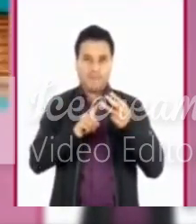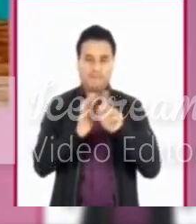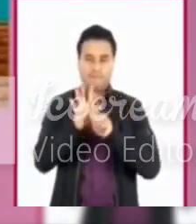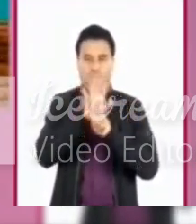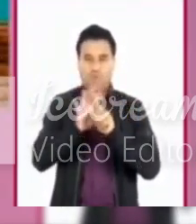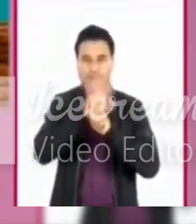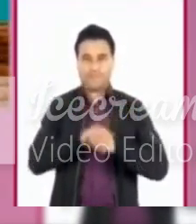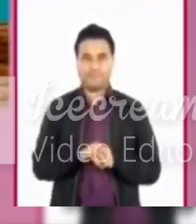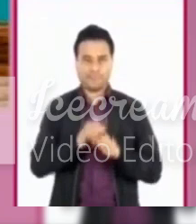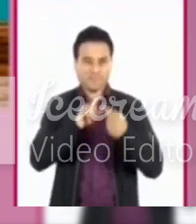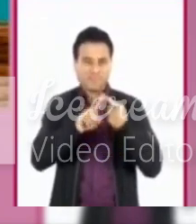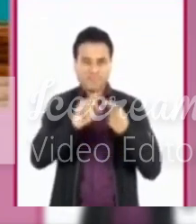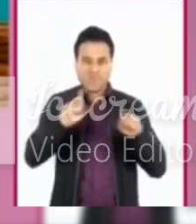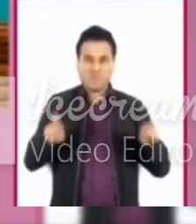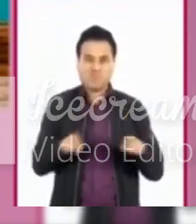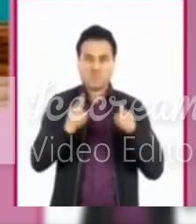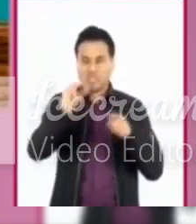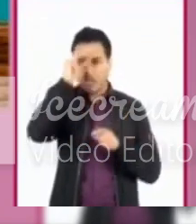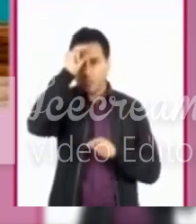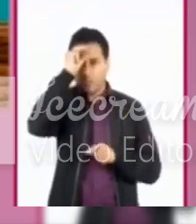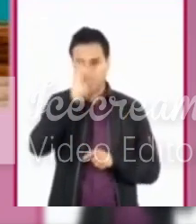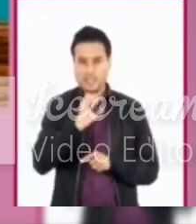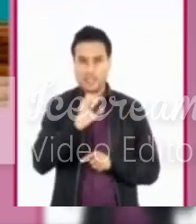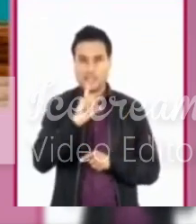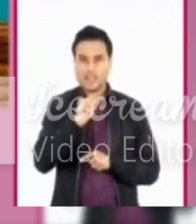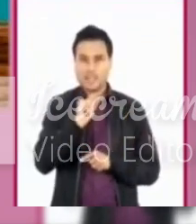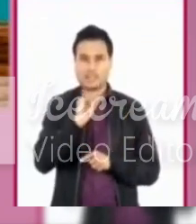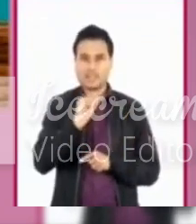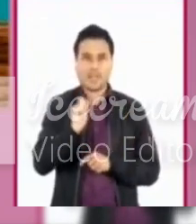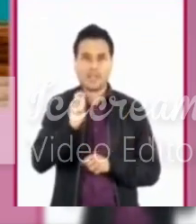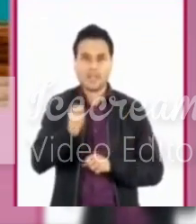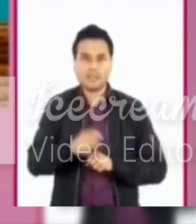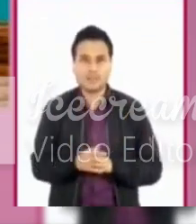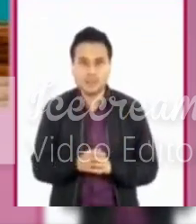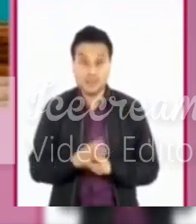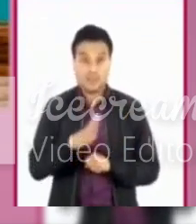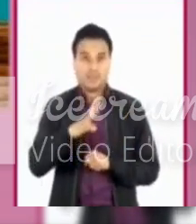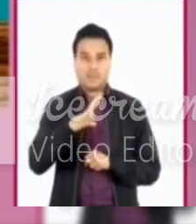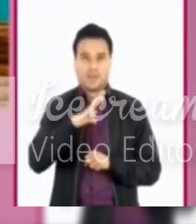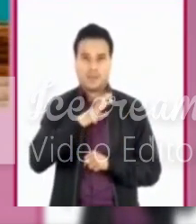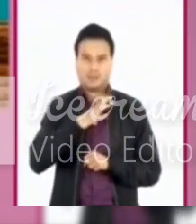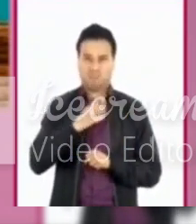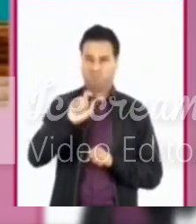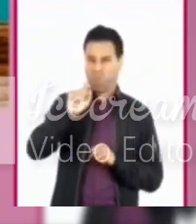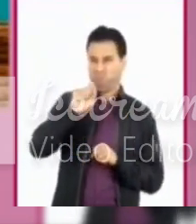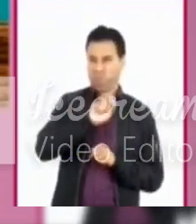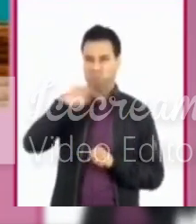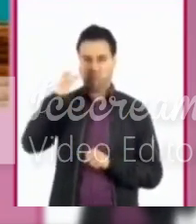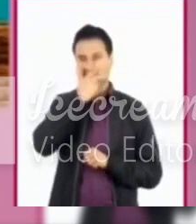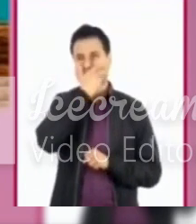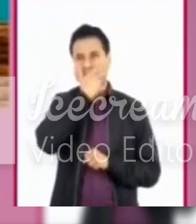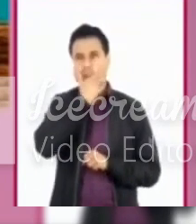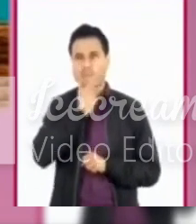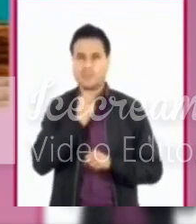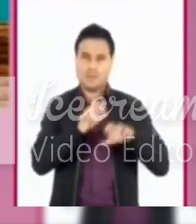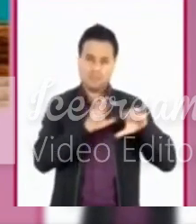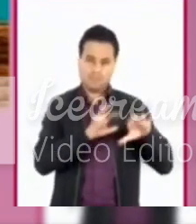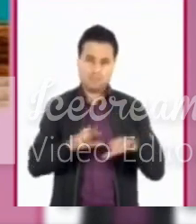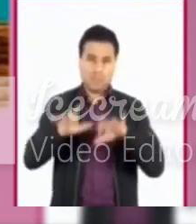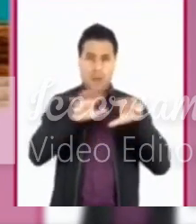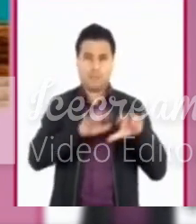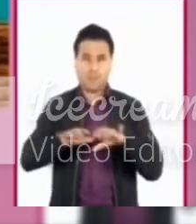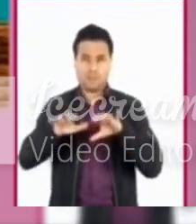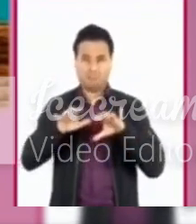Llamamos música culta, clásica o académica al conjunto de obras escritas por compositores que han llegado a nuestros